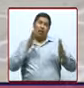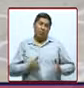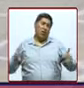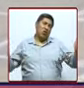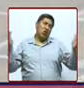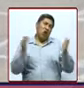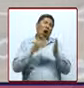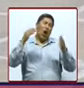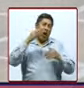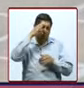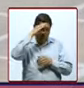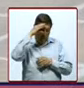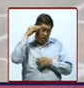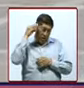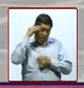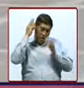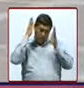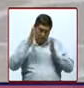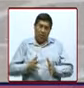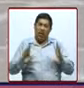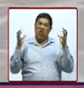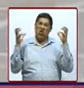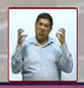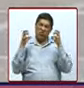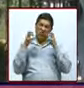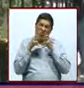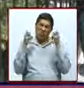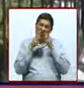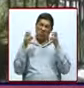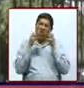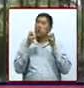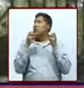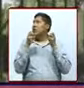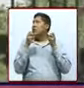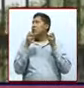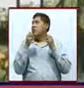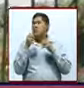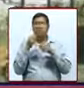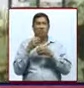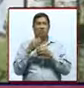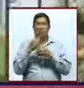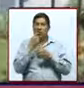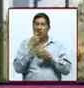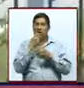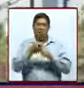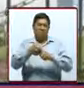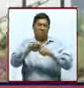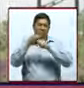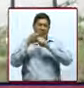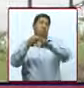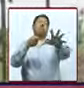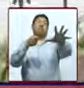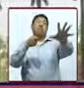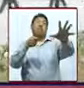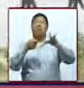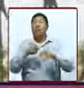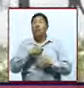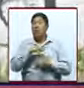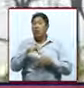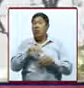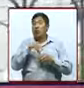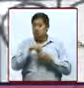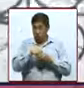ala arcista. La contienda y el enfrentamiento entre tomates, botellas y petardos fue tal que incluso